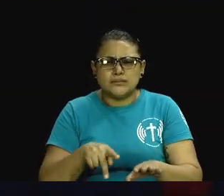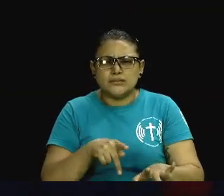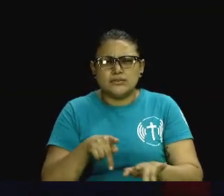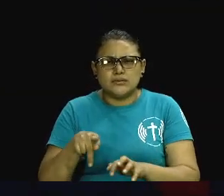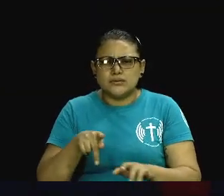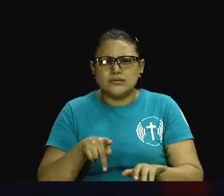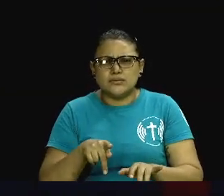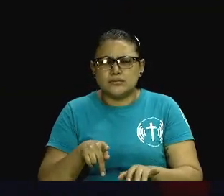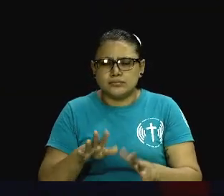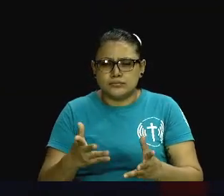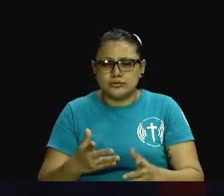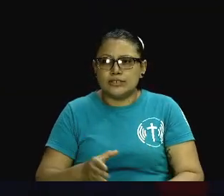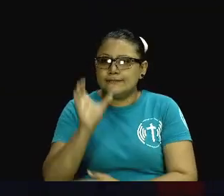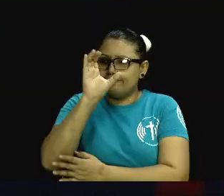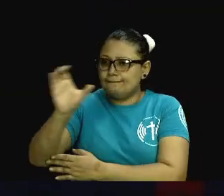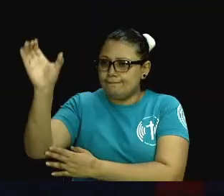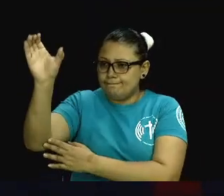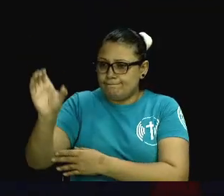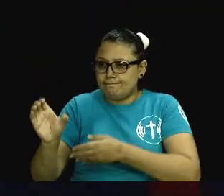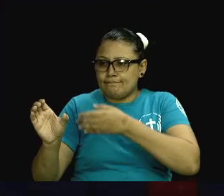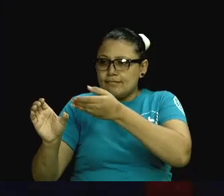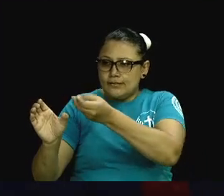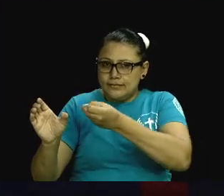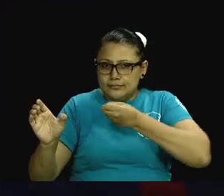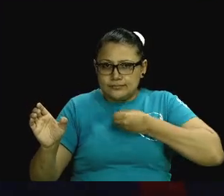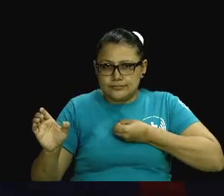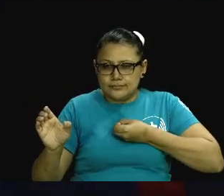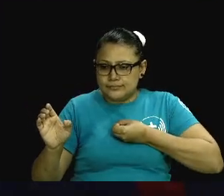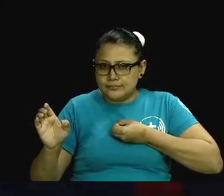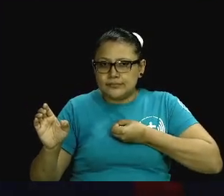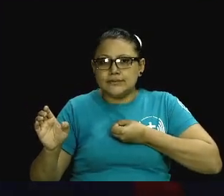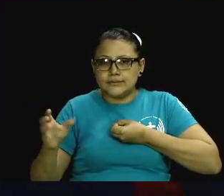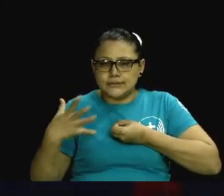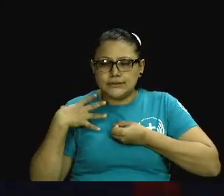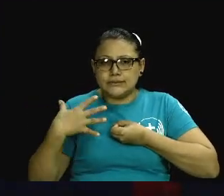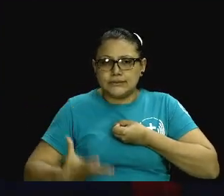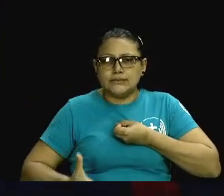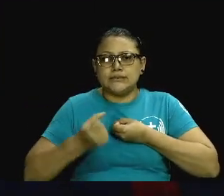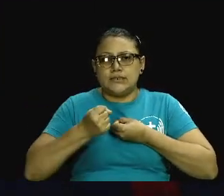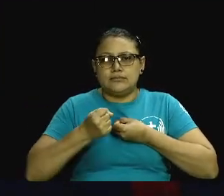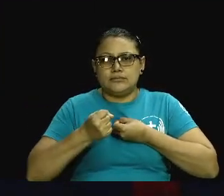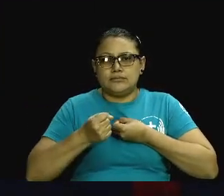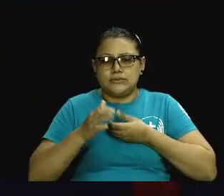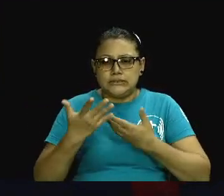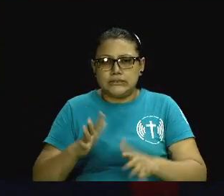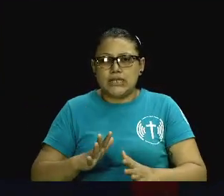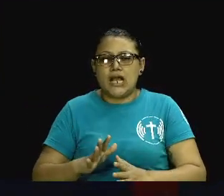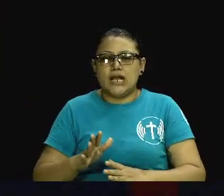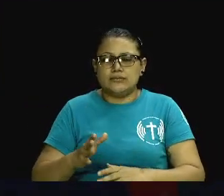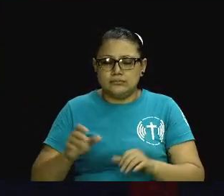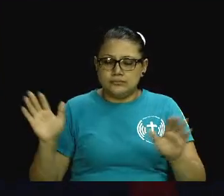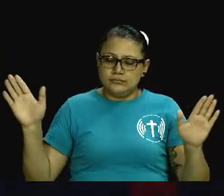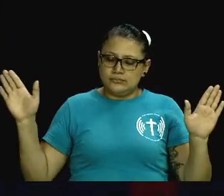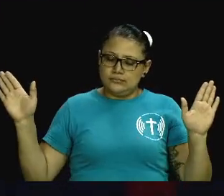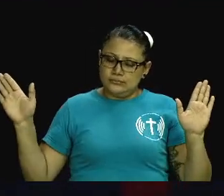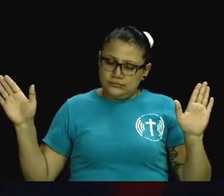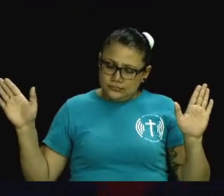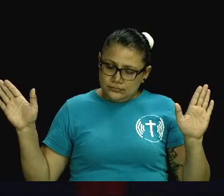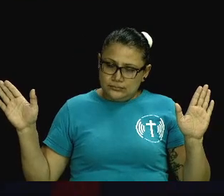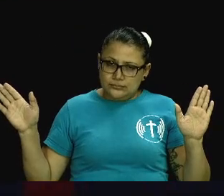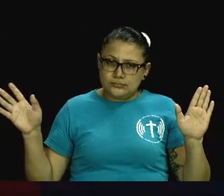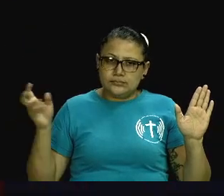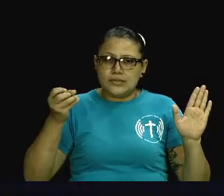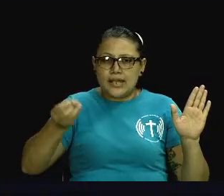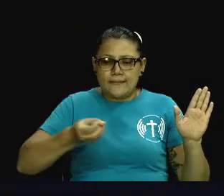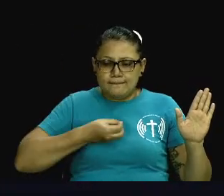salvos a través de la cruz del calvario y dios ya sabía que su hijo va a morir ya lo había hecho solo quería que la humanidad